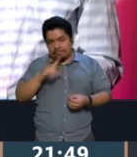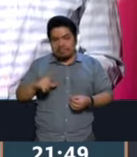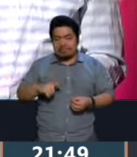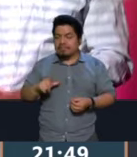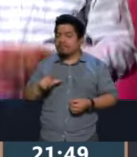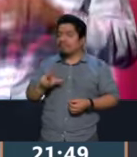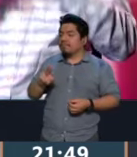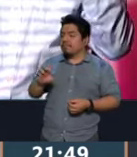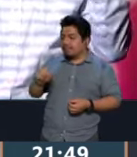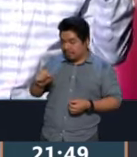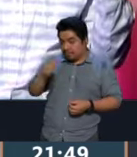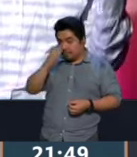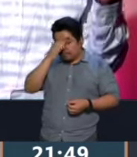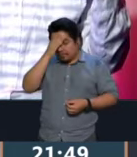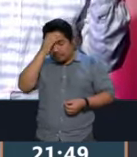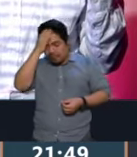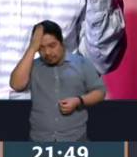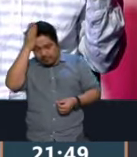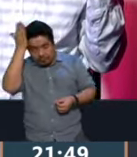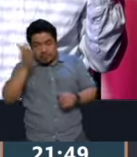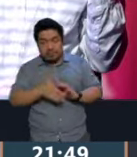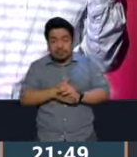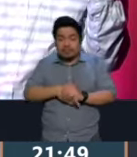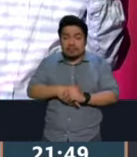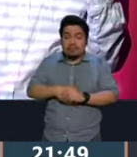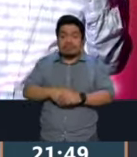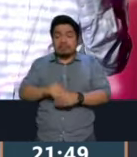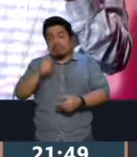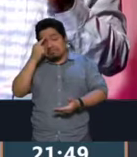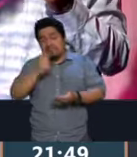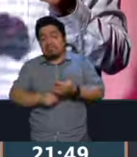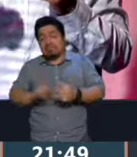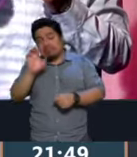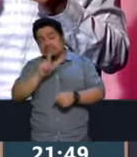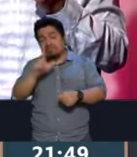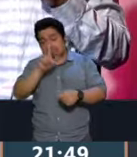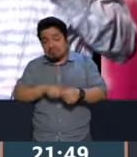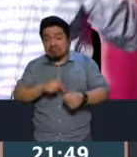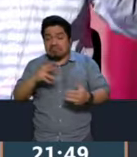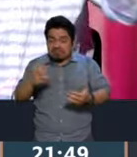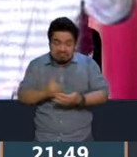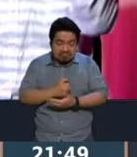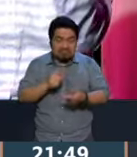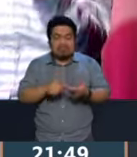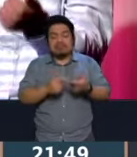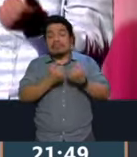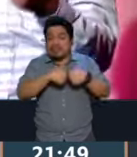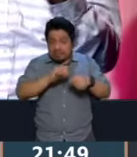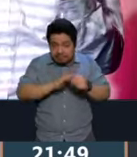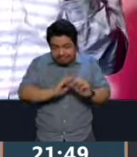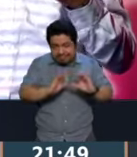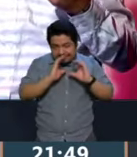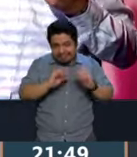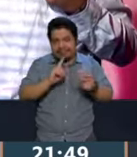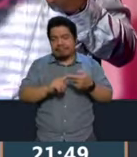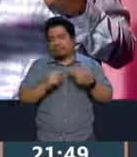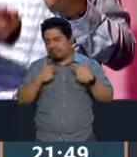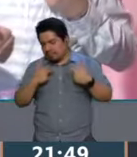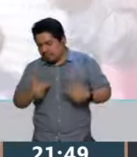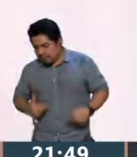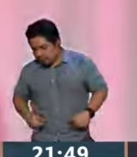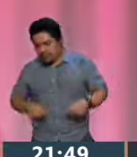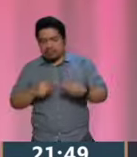Luis. Yo celebro mucho que creo que vamos ganando la batalla cultural. Ya hablamos de sistema de cuidados, estamos hablando de humanismo, estamos